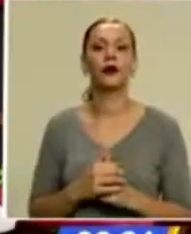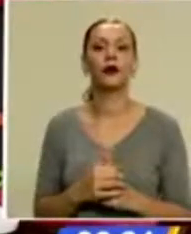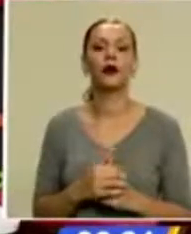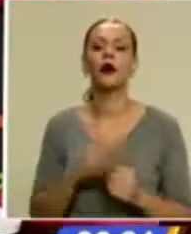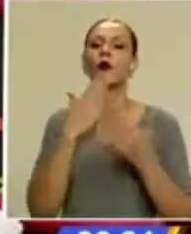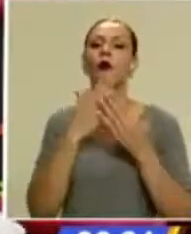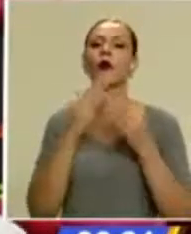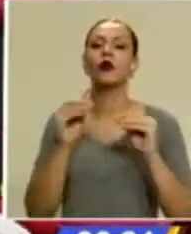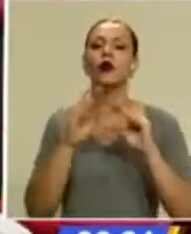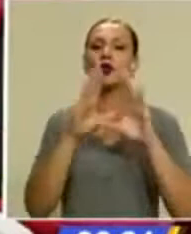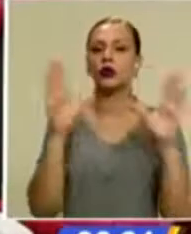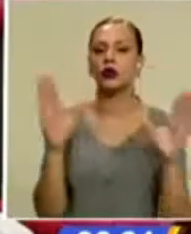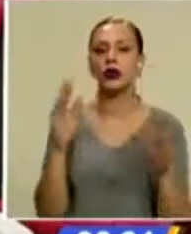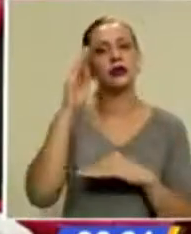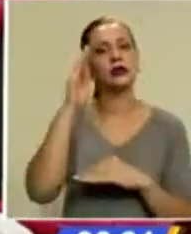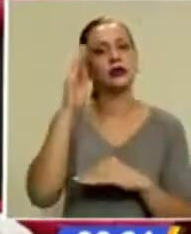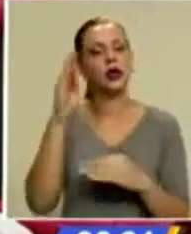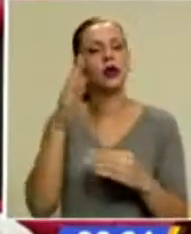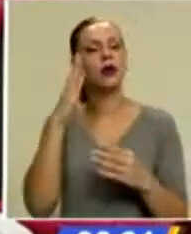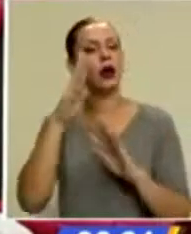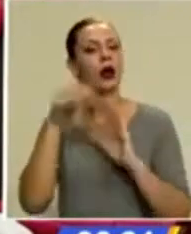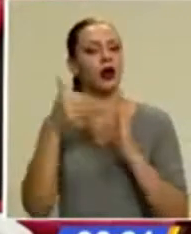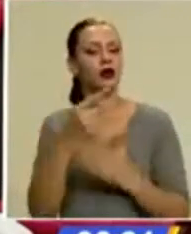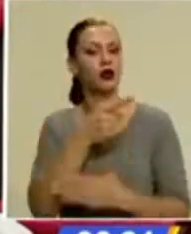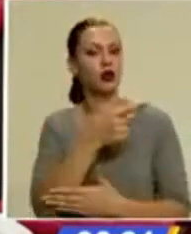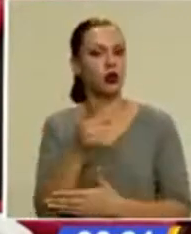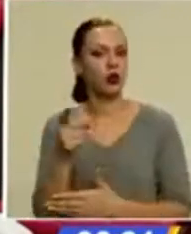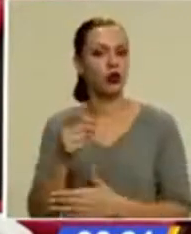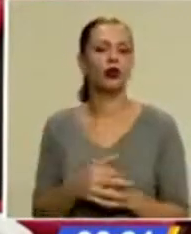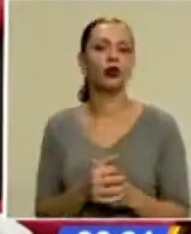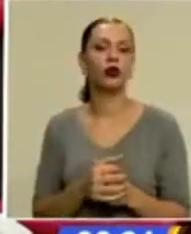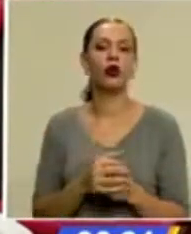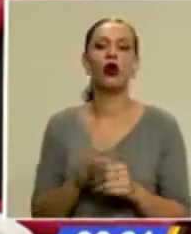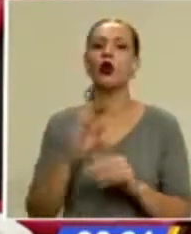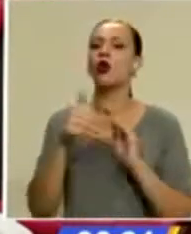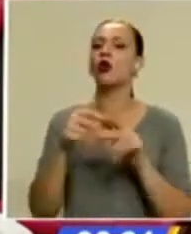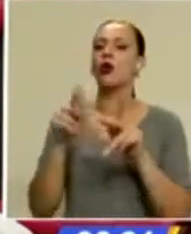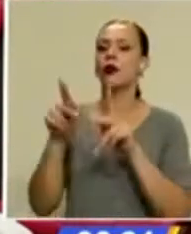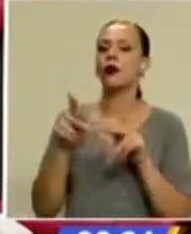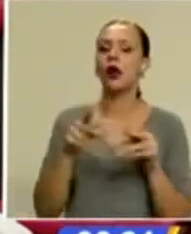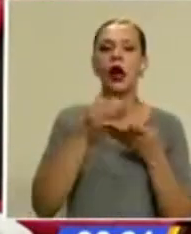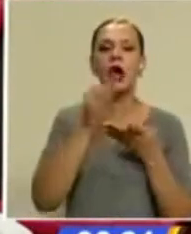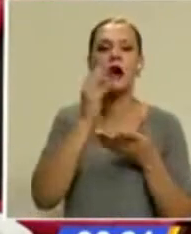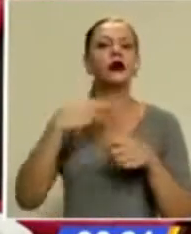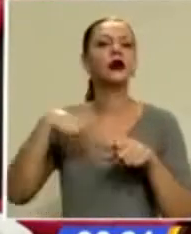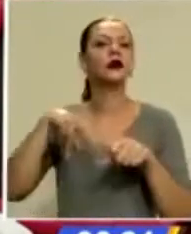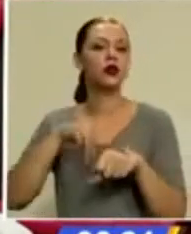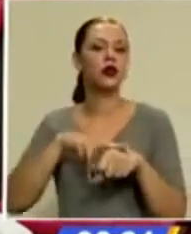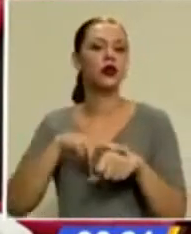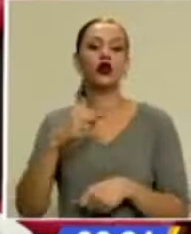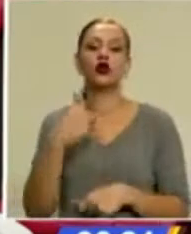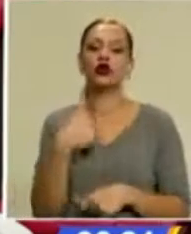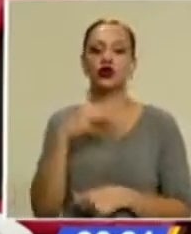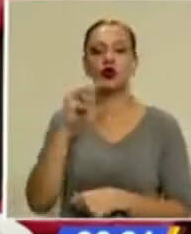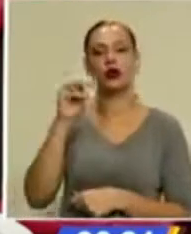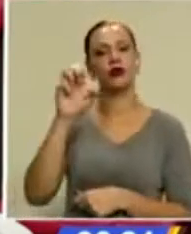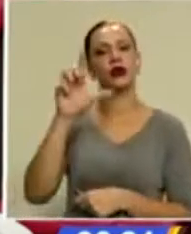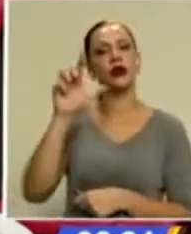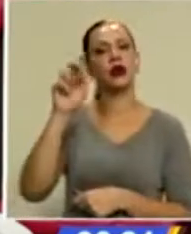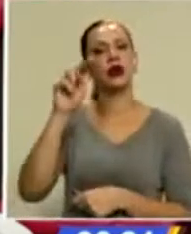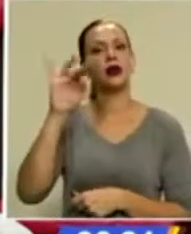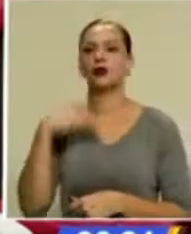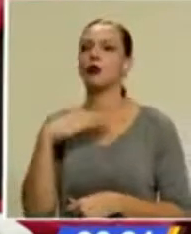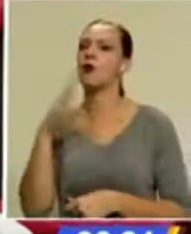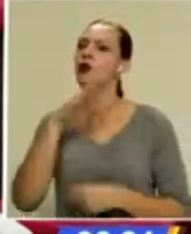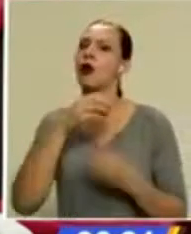Muy buenos días, saludos cordiales para todos, o sea, todo el personal de Café Nacional. Yo, Melanie, nunca